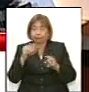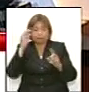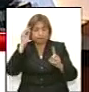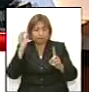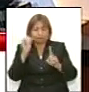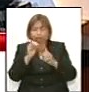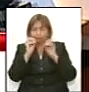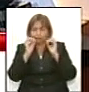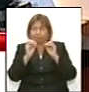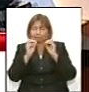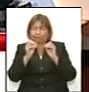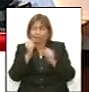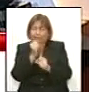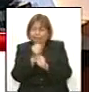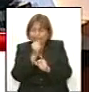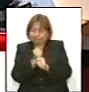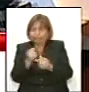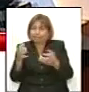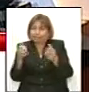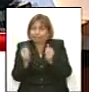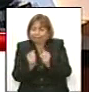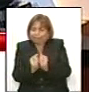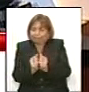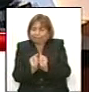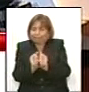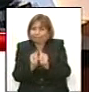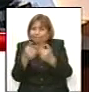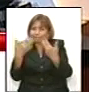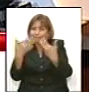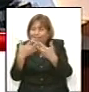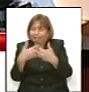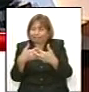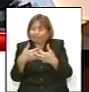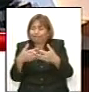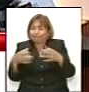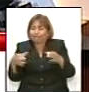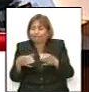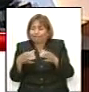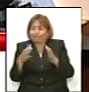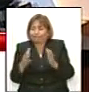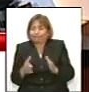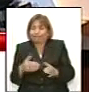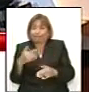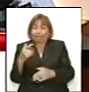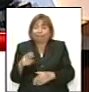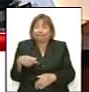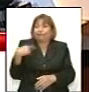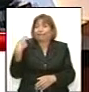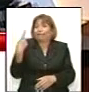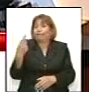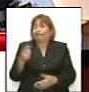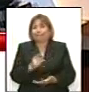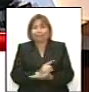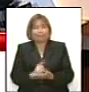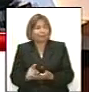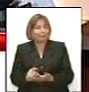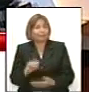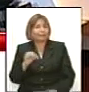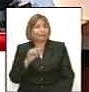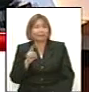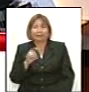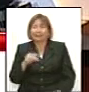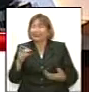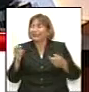juntos. Venimos trabajando muy de la mano con la Comisión del Bicentenario del Congreso. De hecho, la próxima semana o el 15 de marzo tenemos una